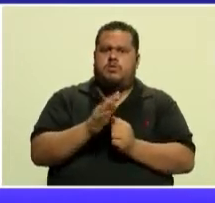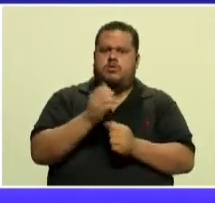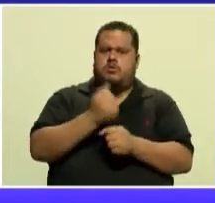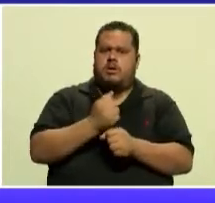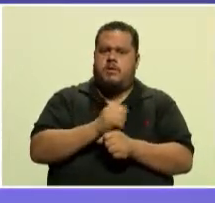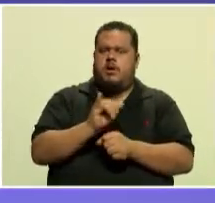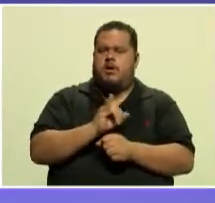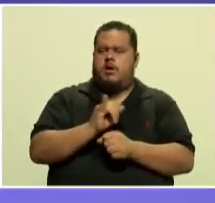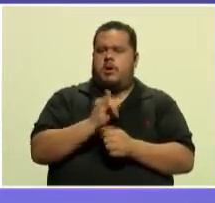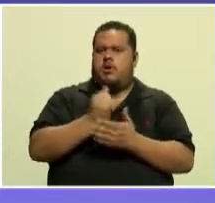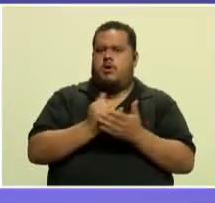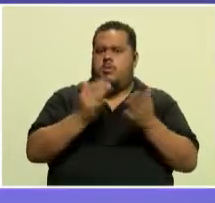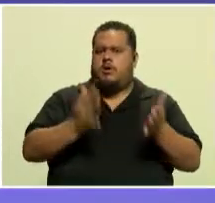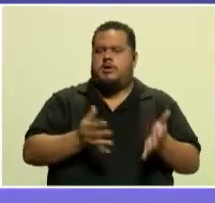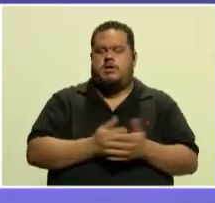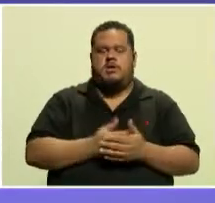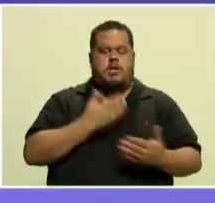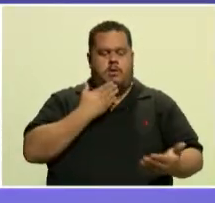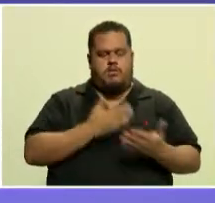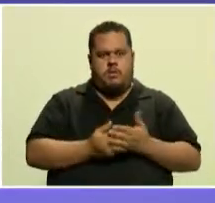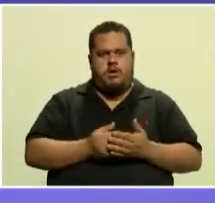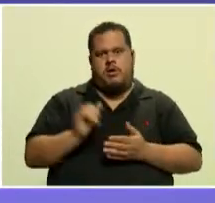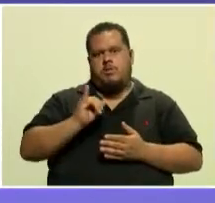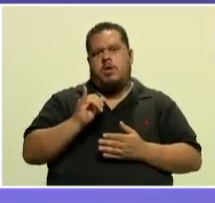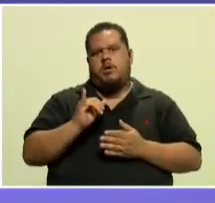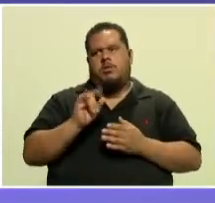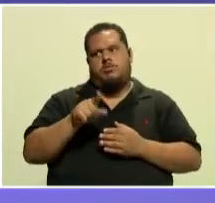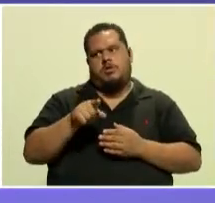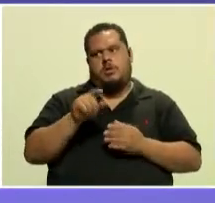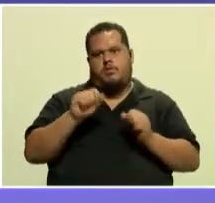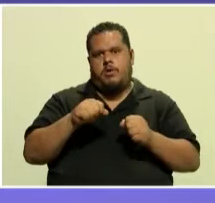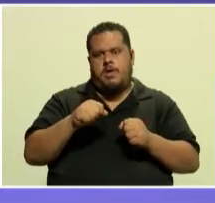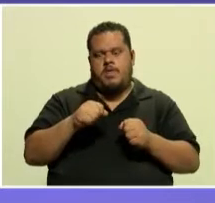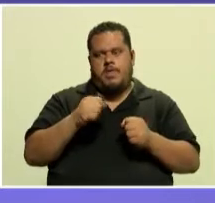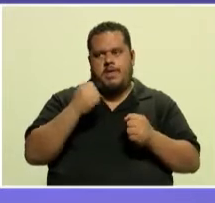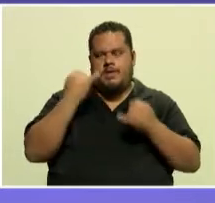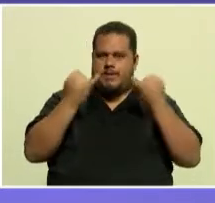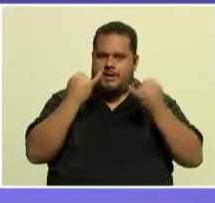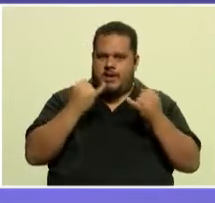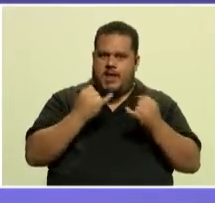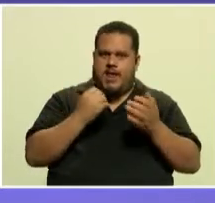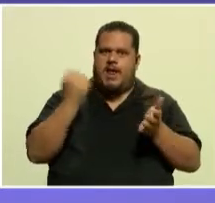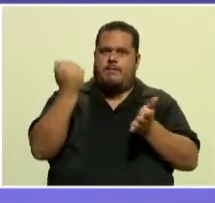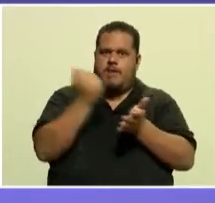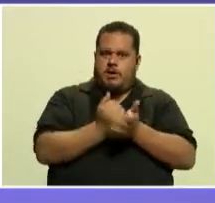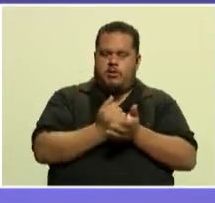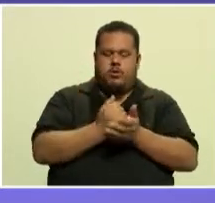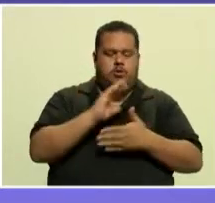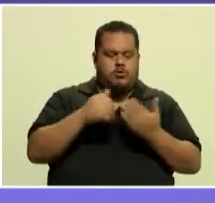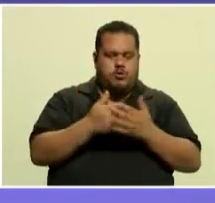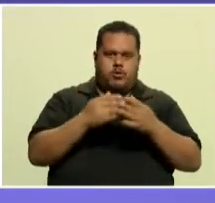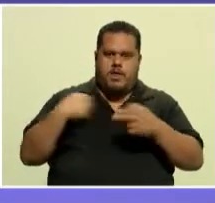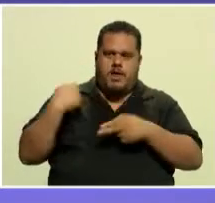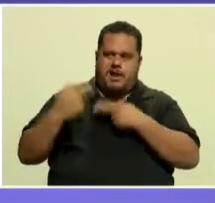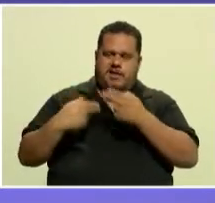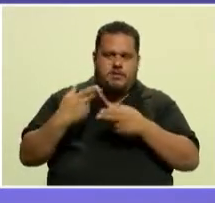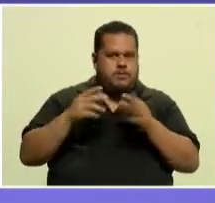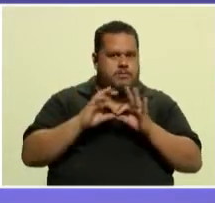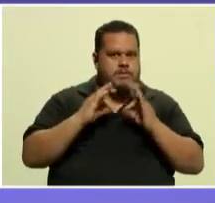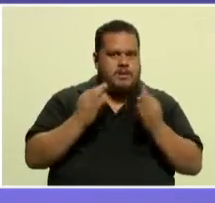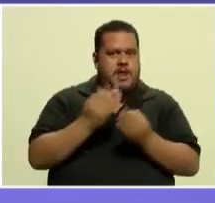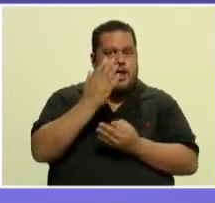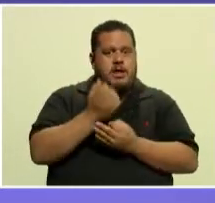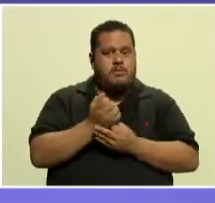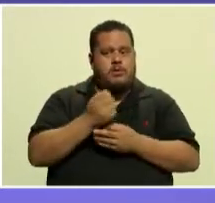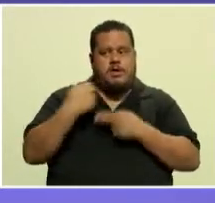artista? Claro, eso, como te puedes imaginar, marcó profundamente toda la historia familiar, porque la historia de